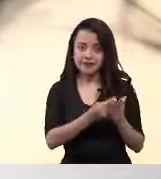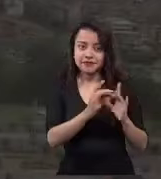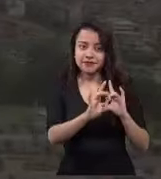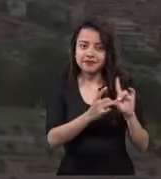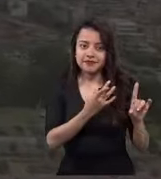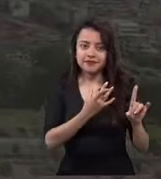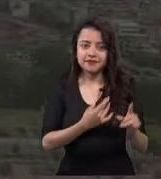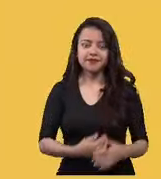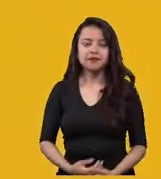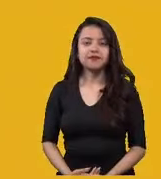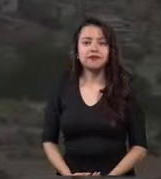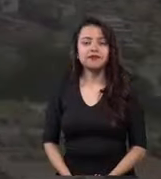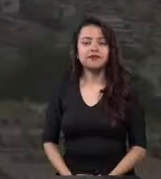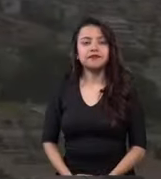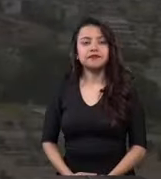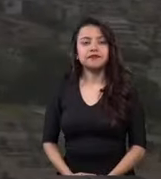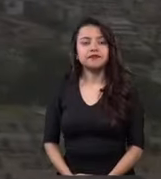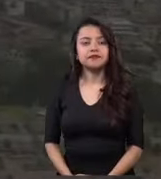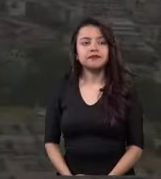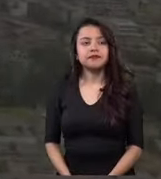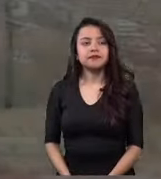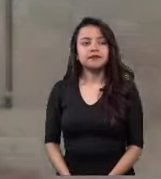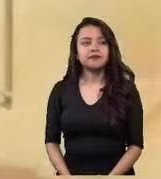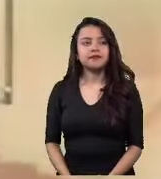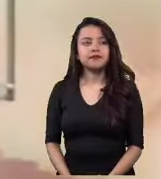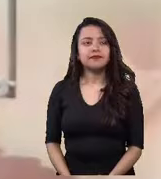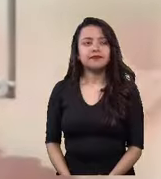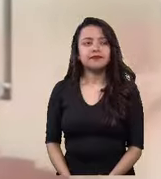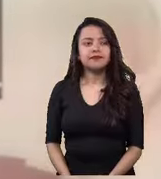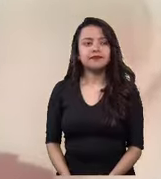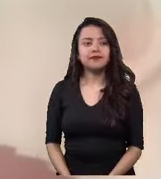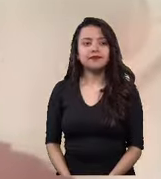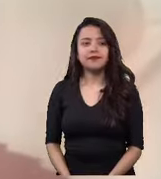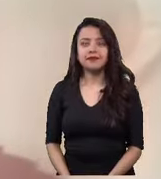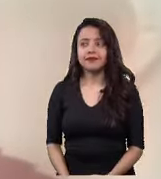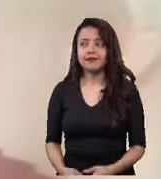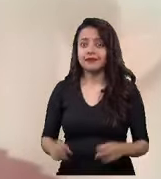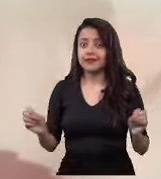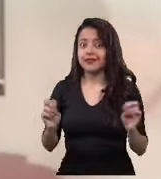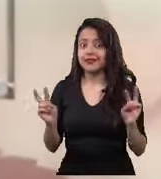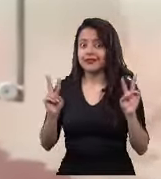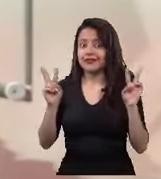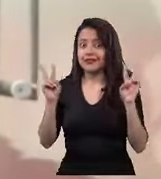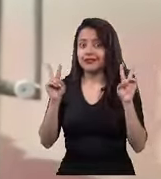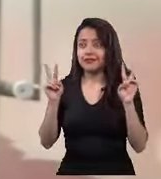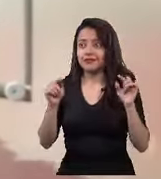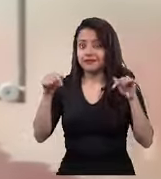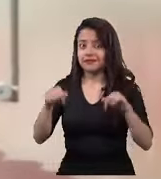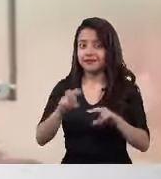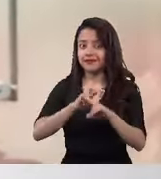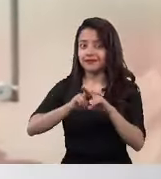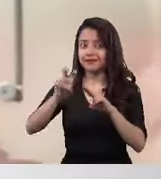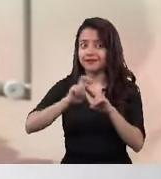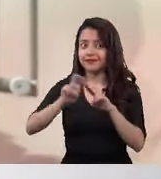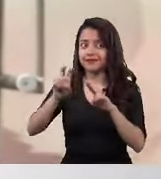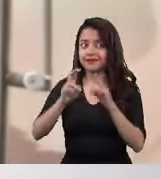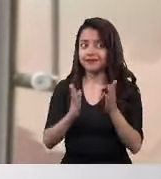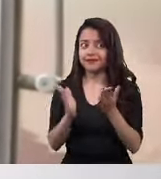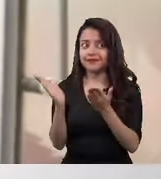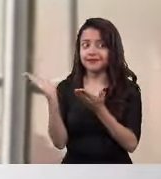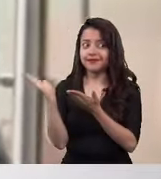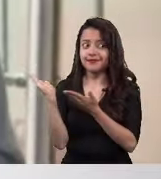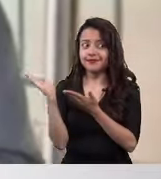Claro, hay que apoyar ahora el pago digital. Seguimos originando a esta hora en vivo desde Manizales. Y este segmento del